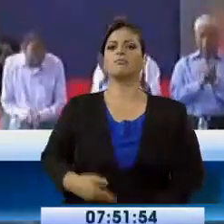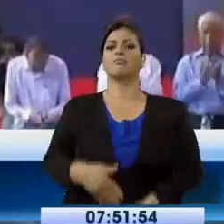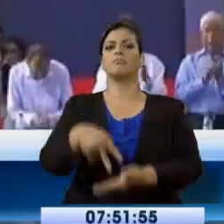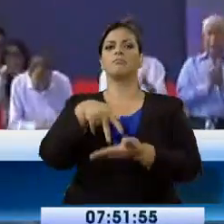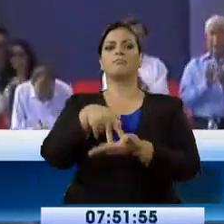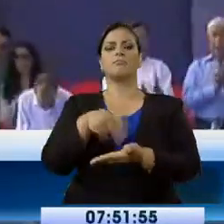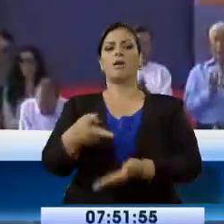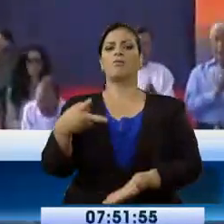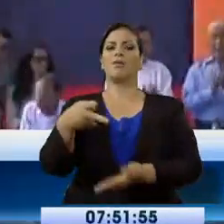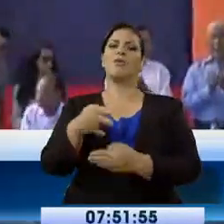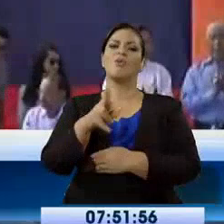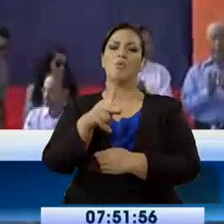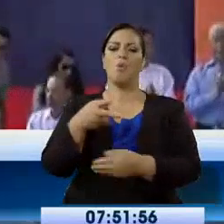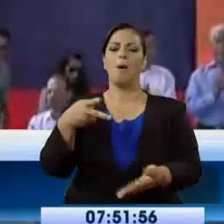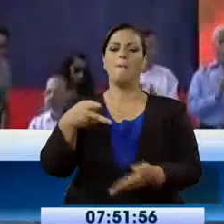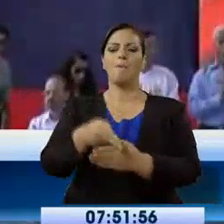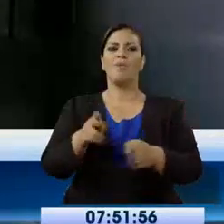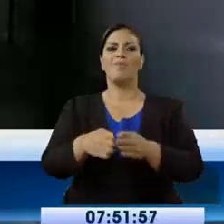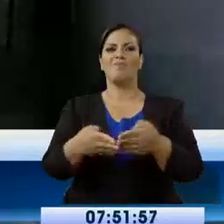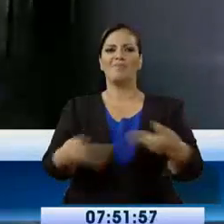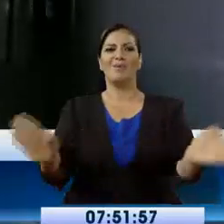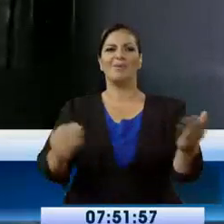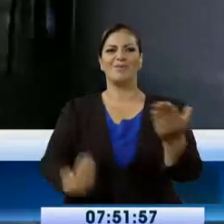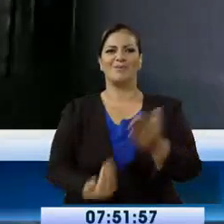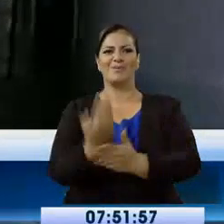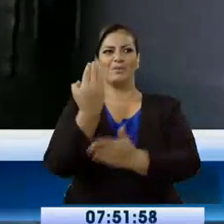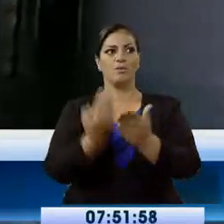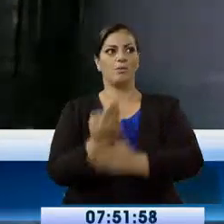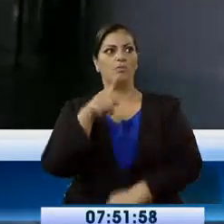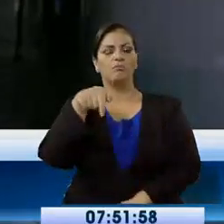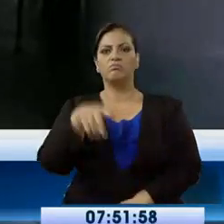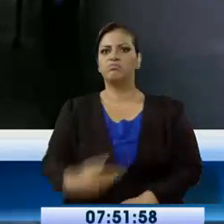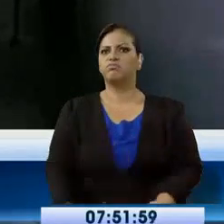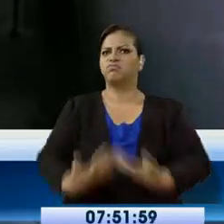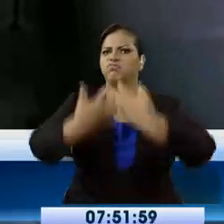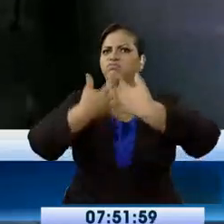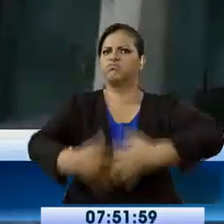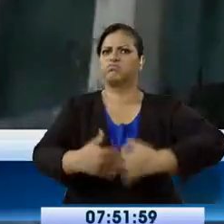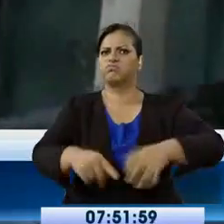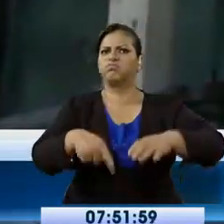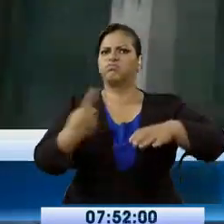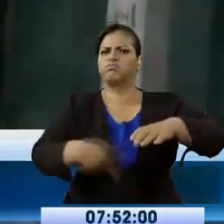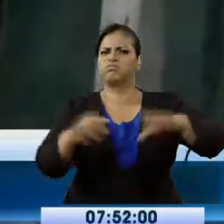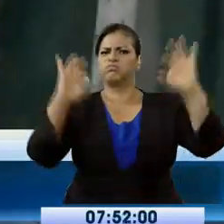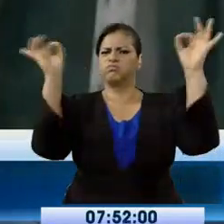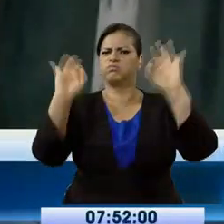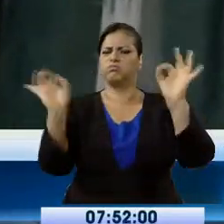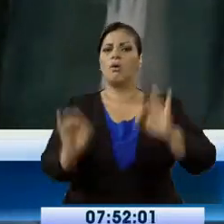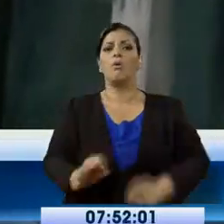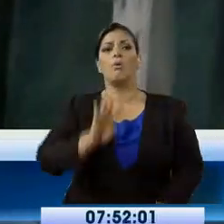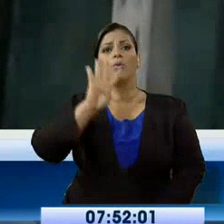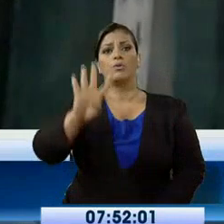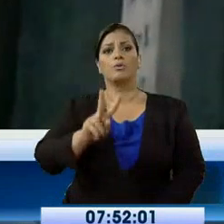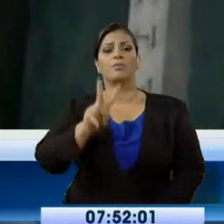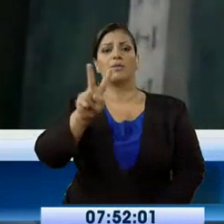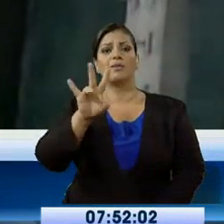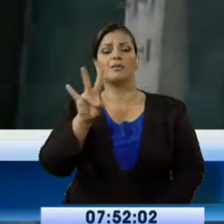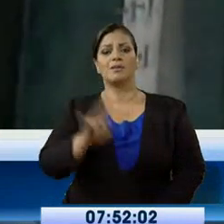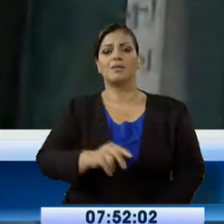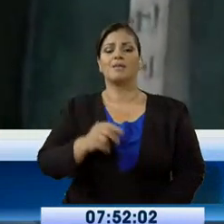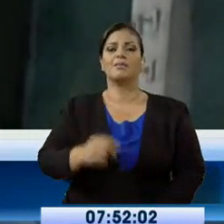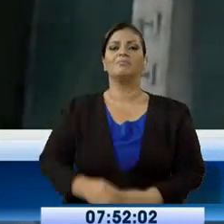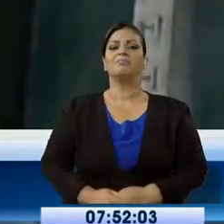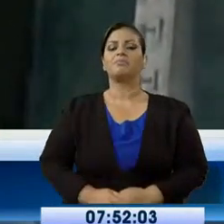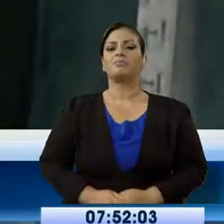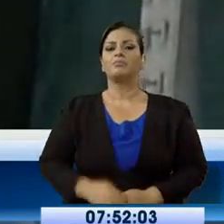central inicia su fase de operación con toda su capacidad alcanzando los 487 megavatios de potencia que le permitirá la generación de energía